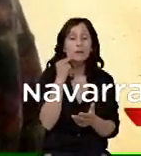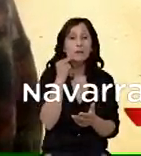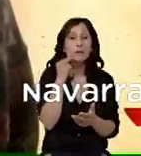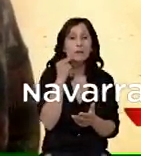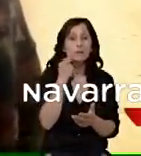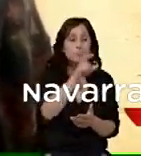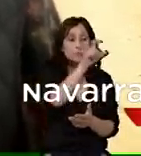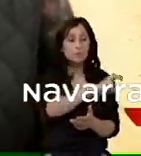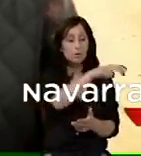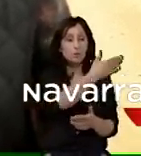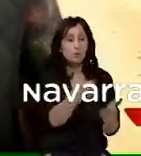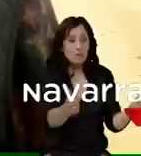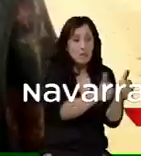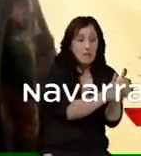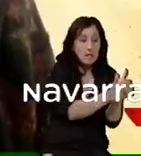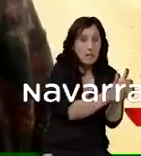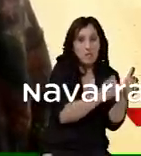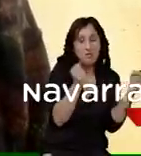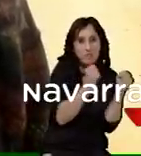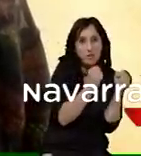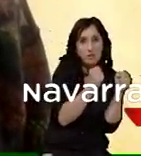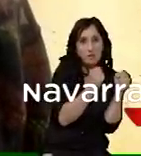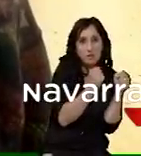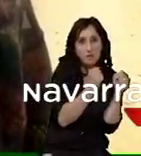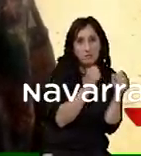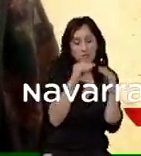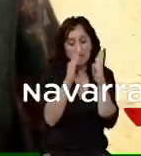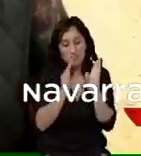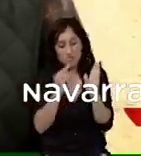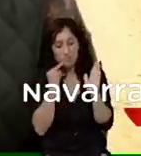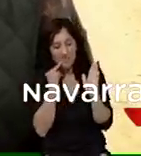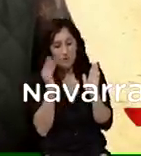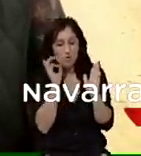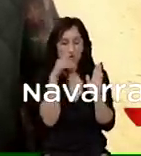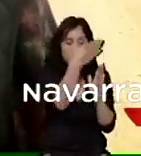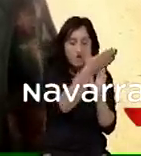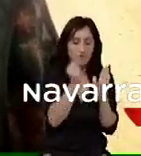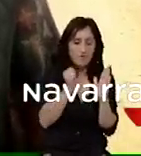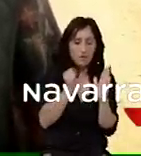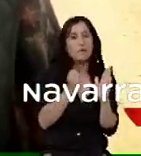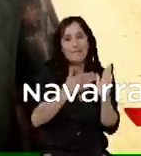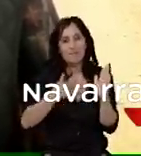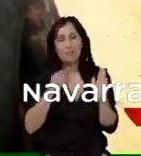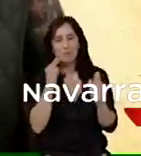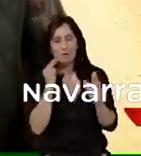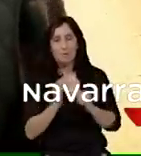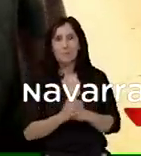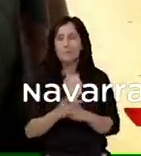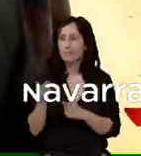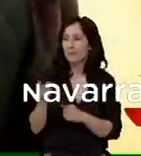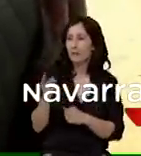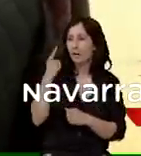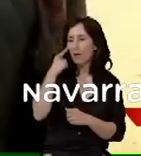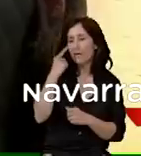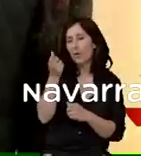pasas frío. Y al segundo o tercer día prefieres pasar miedo que no frío. Eso me ocurrió a mí. ¿Y contabas los días para